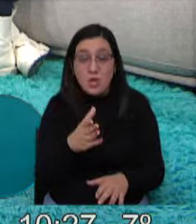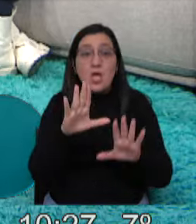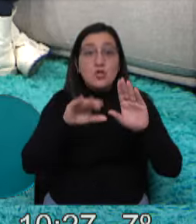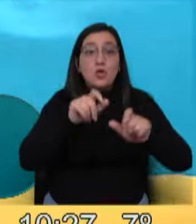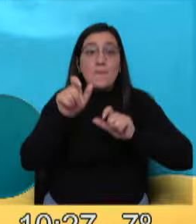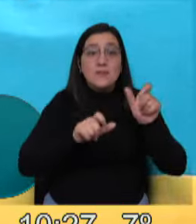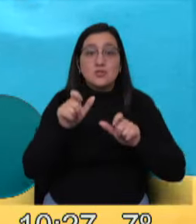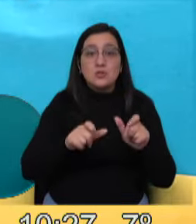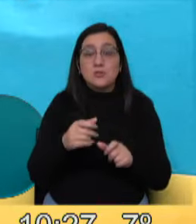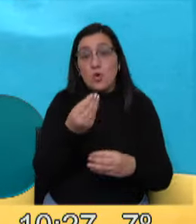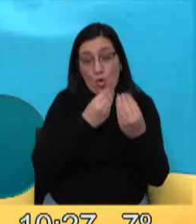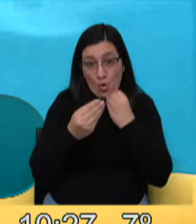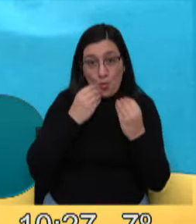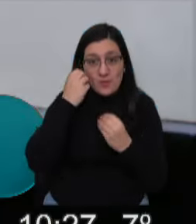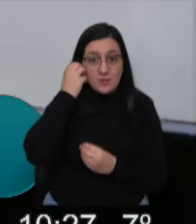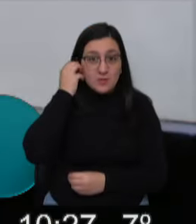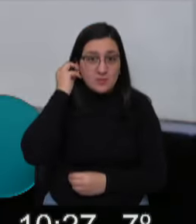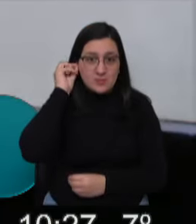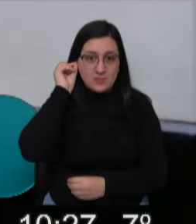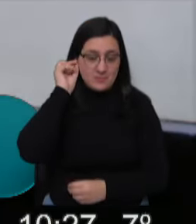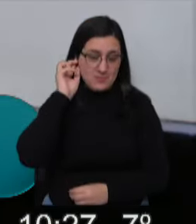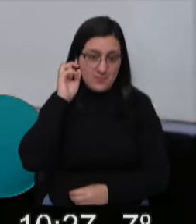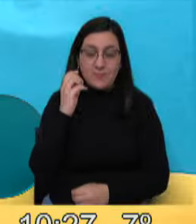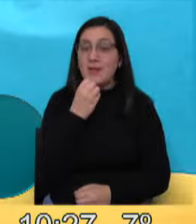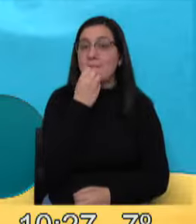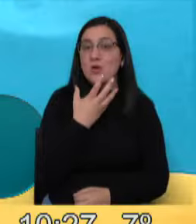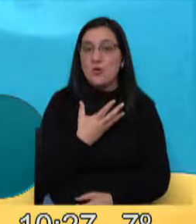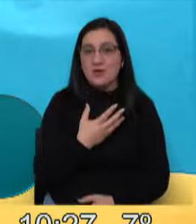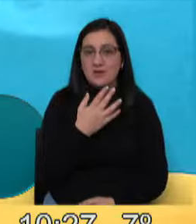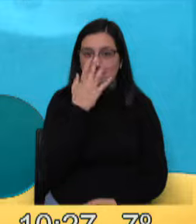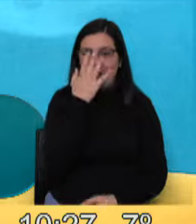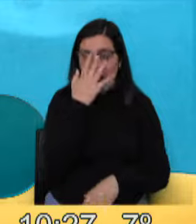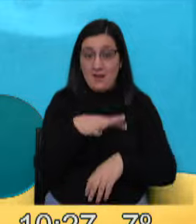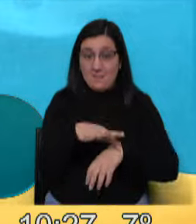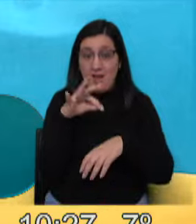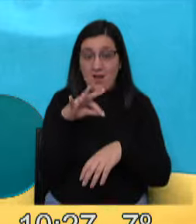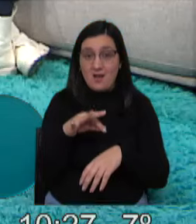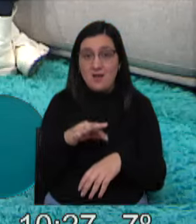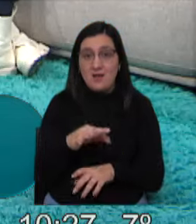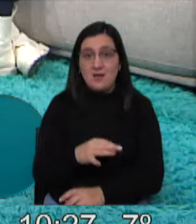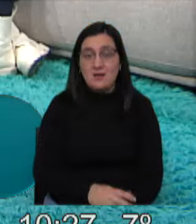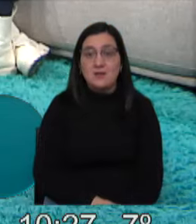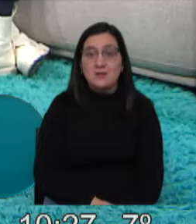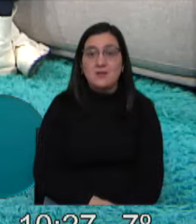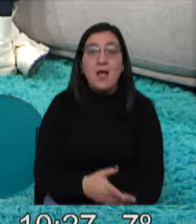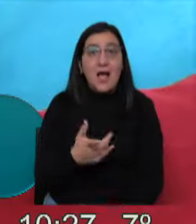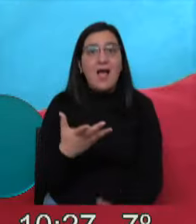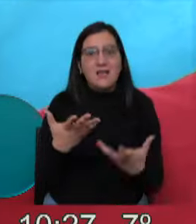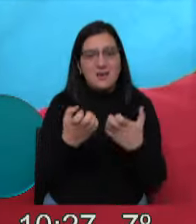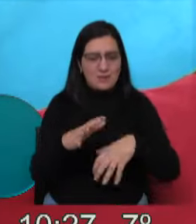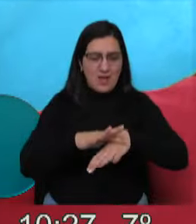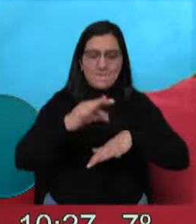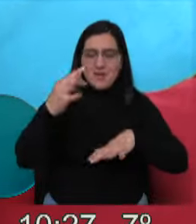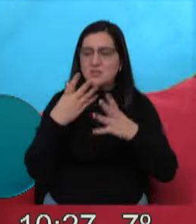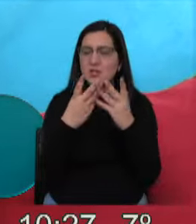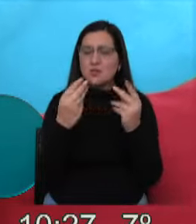personas lo consumen... Hola, colágeno. Para mejorar la piel. Sí, no para el resto. Generalmente se consume porque queremos que la piel se